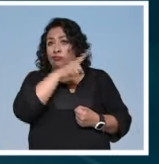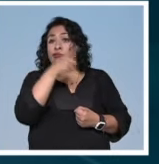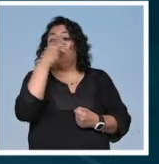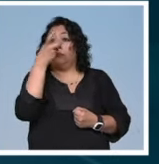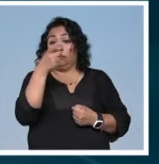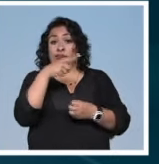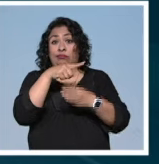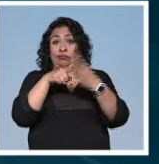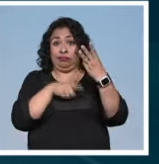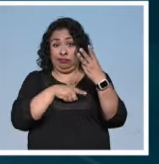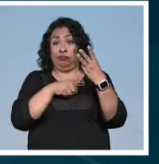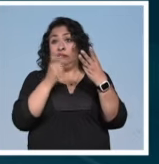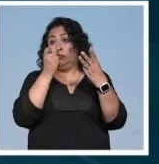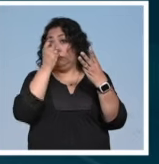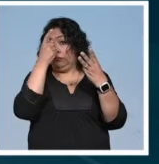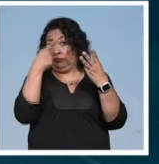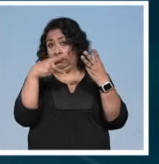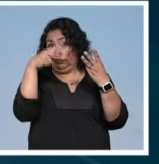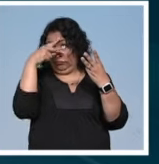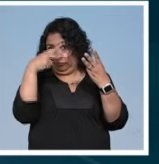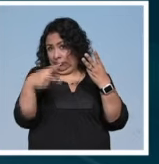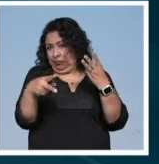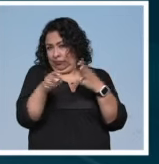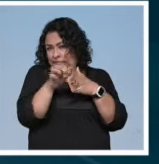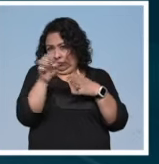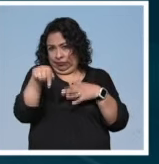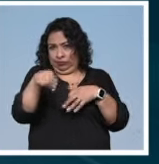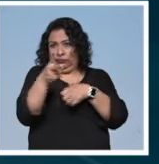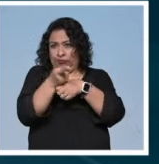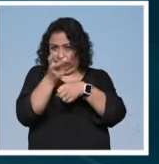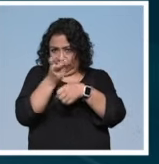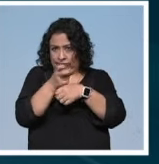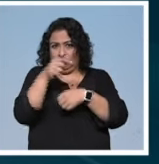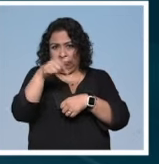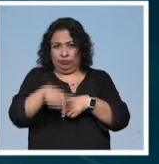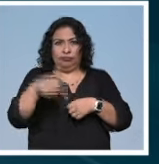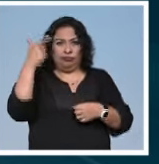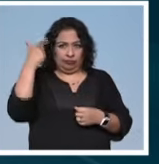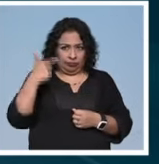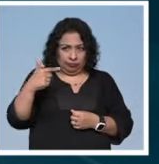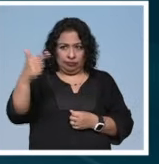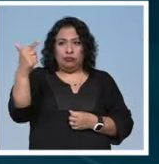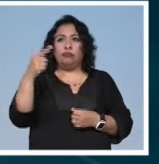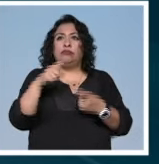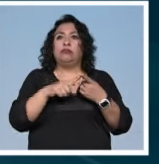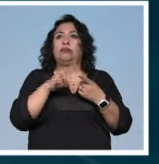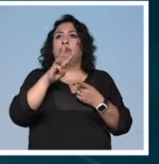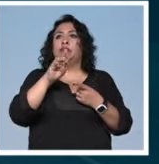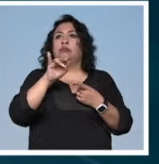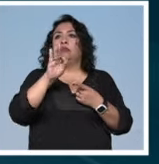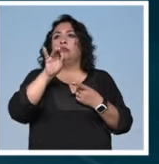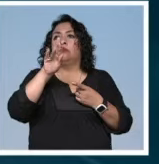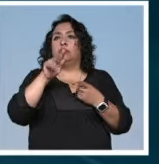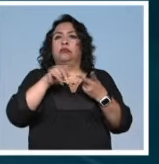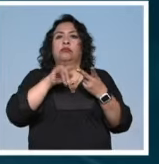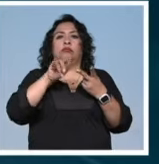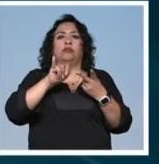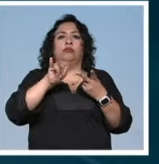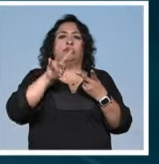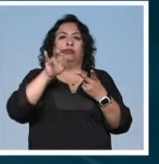tres compositores mexicanos, por ejemplo, que convocamos a esta gira, Wilfrido Terrazas, Iván